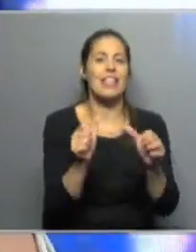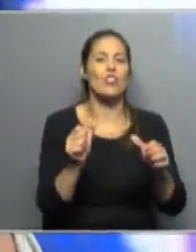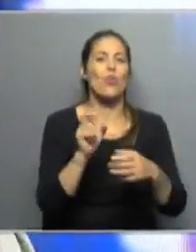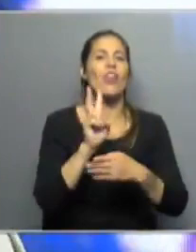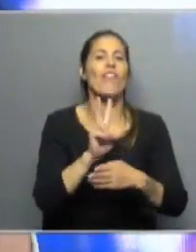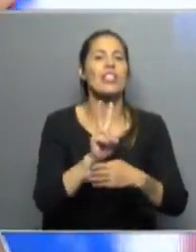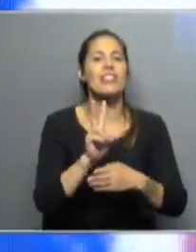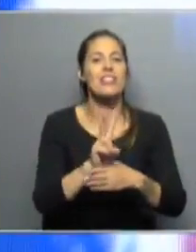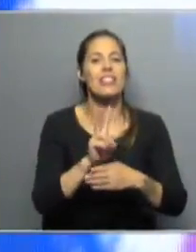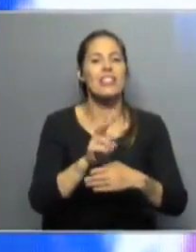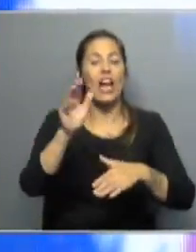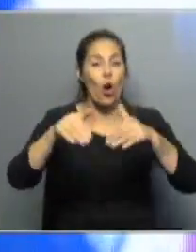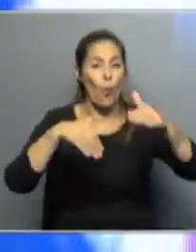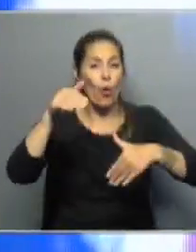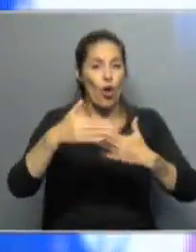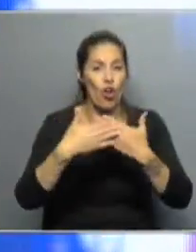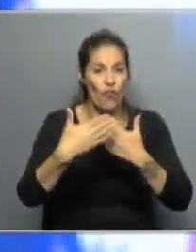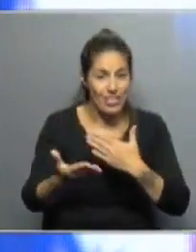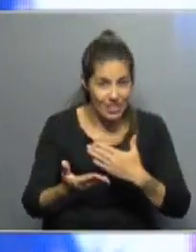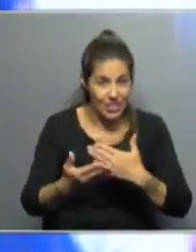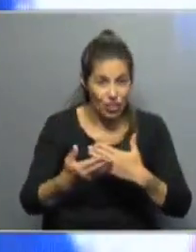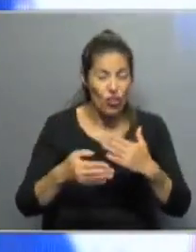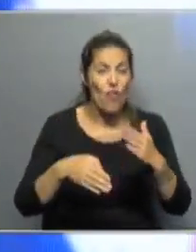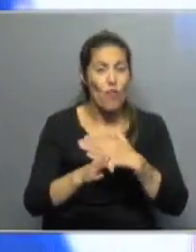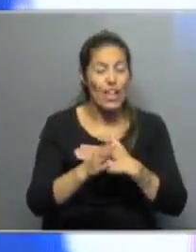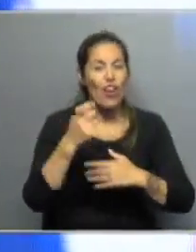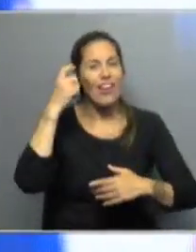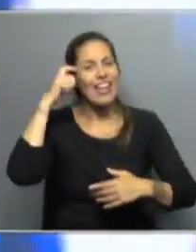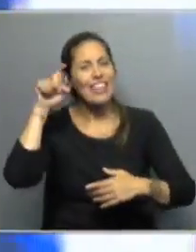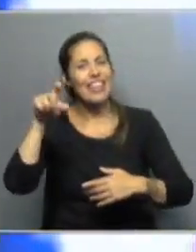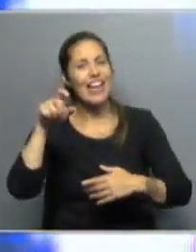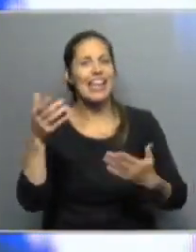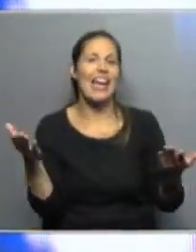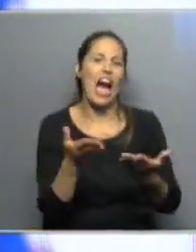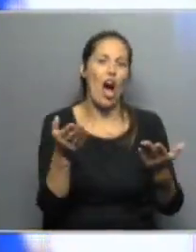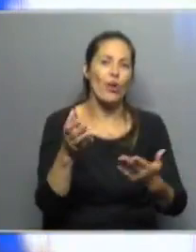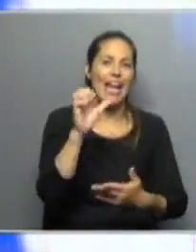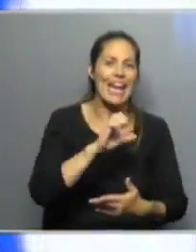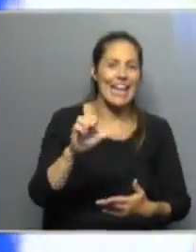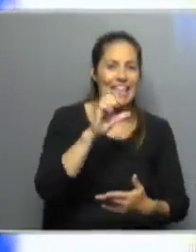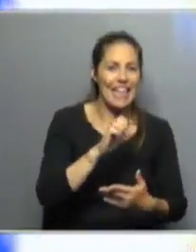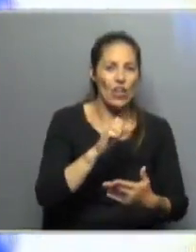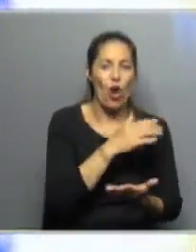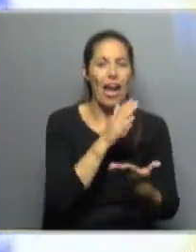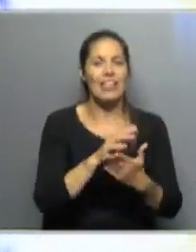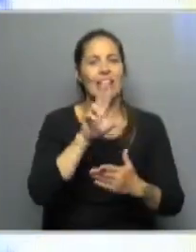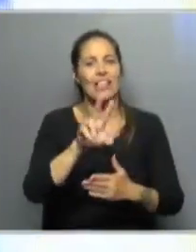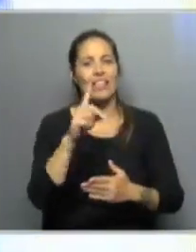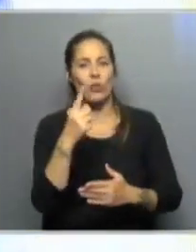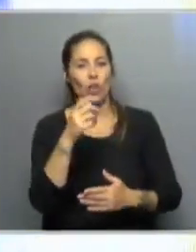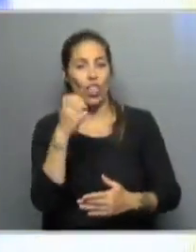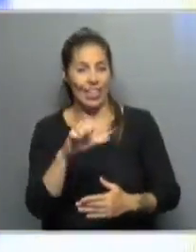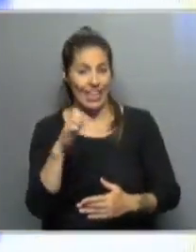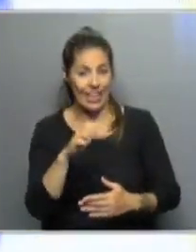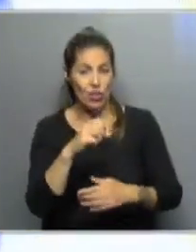visita, se convocó a los vecinos, fueron, y la idea es que ahora en enero, esta muestra está hasta el 31 de enero, se